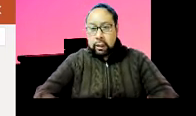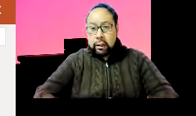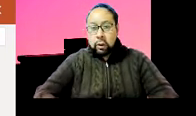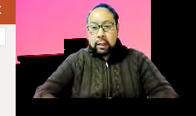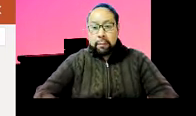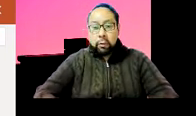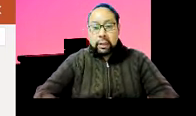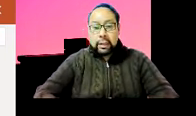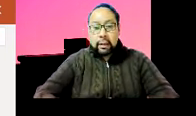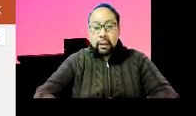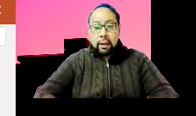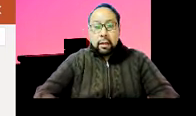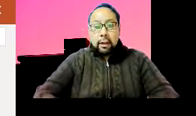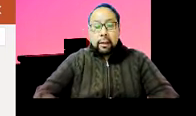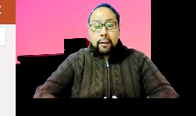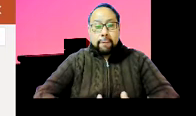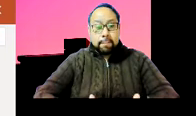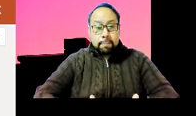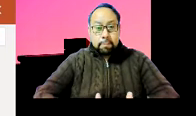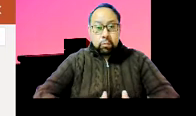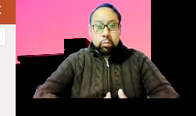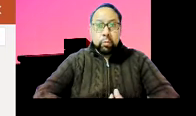Como vimos en la historia de la publicidad,